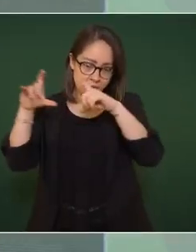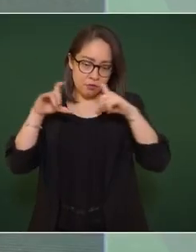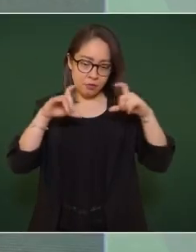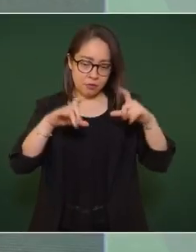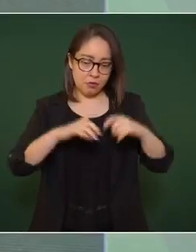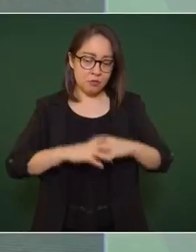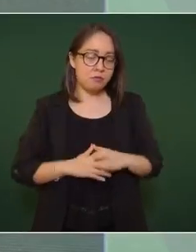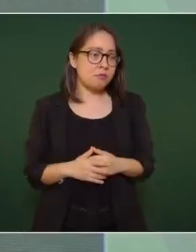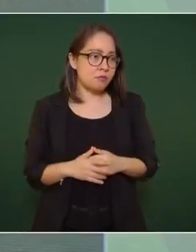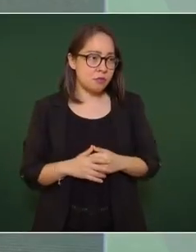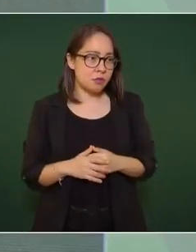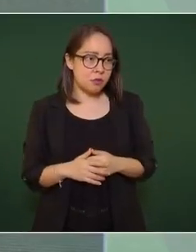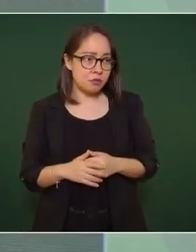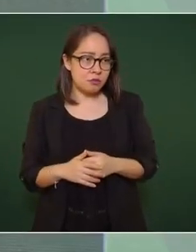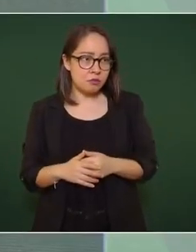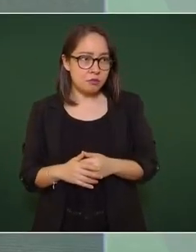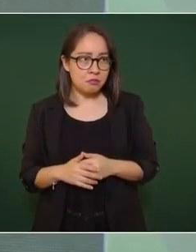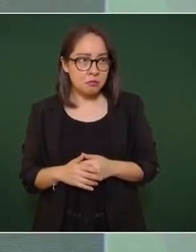Sí,